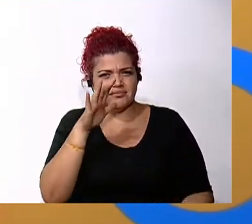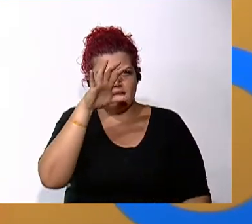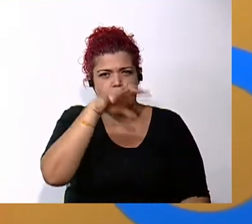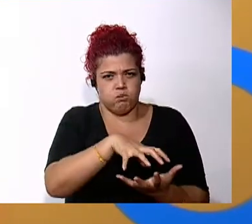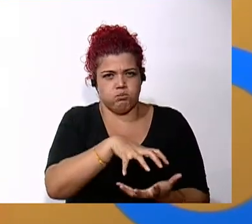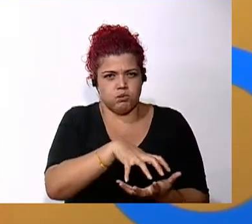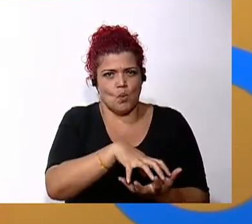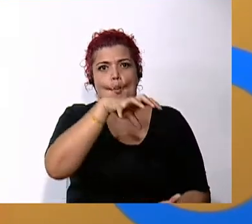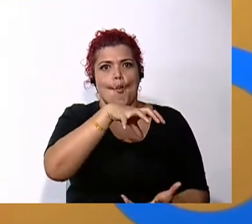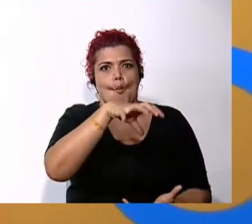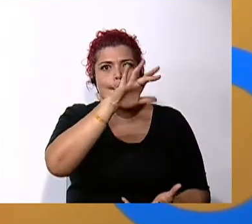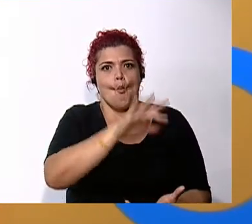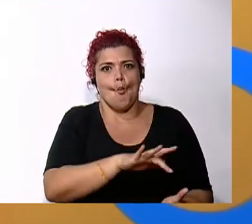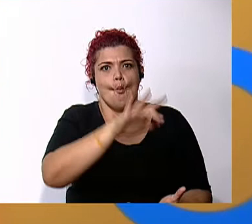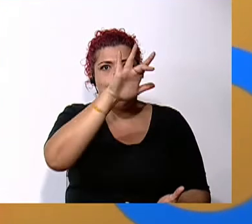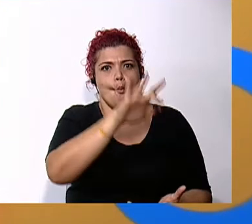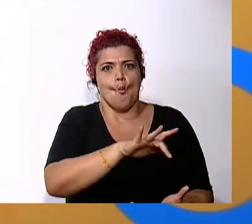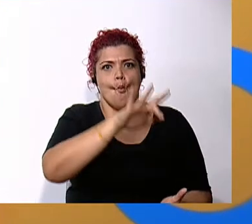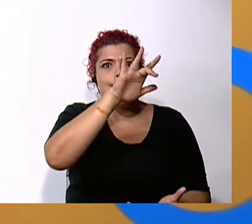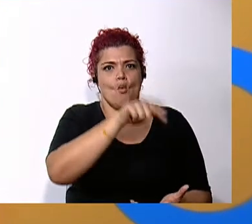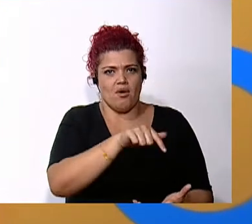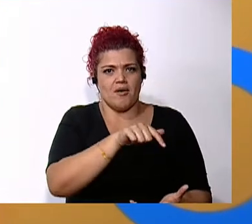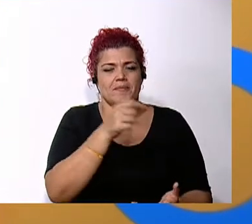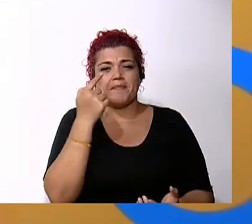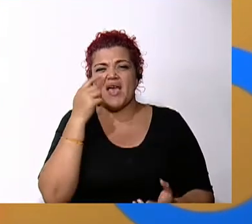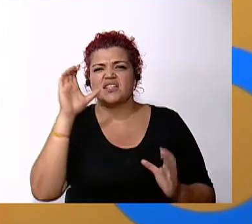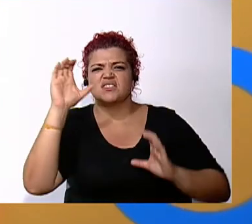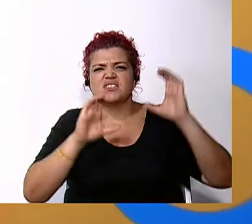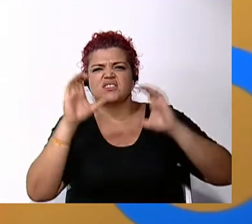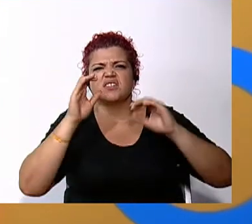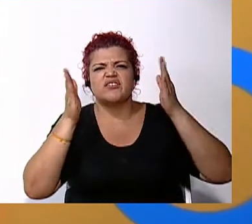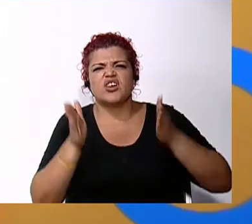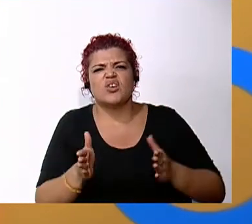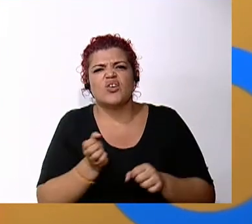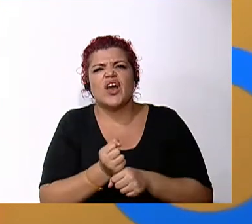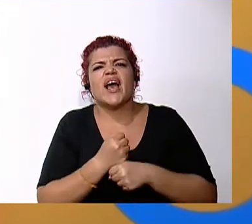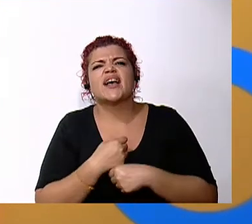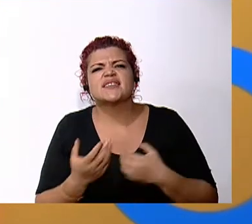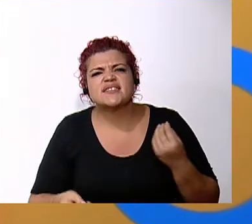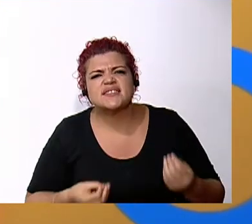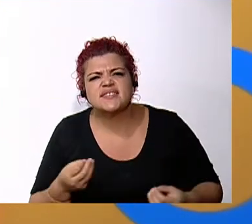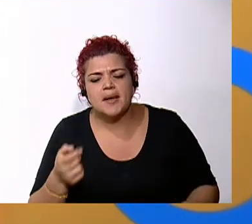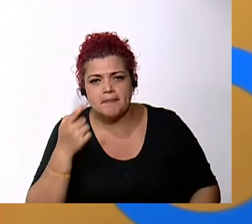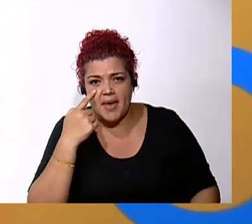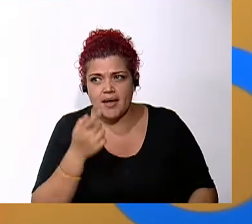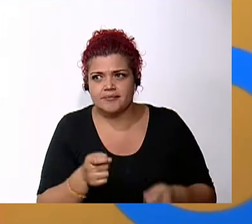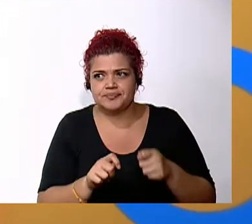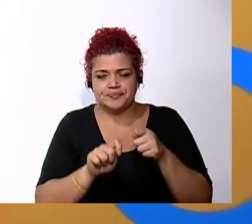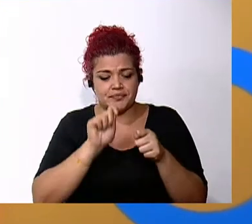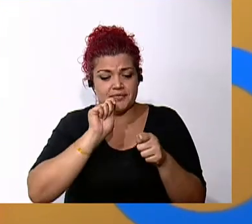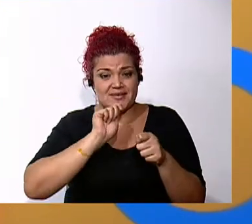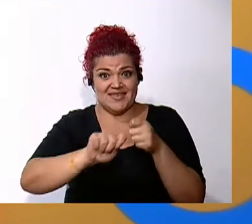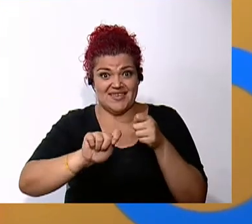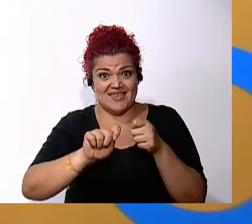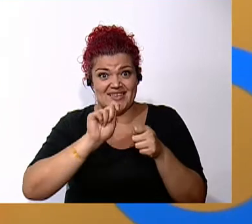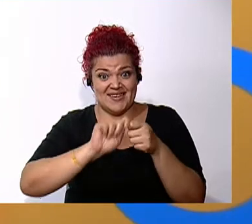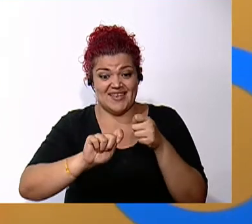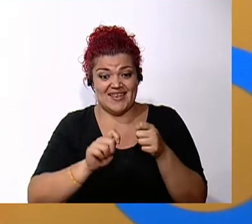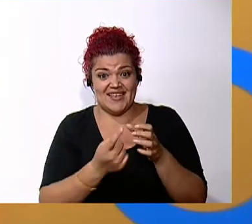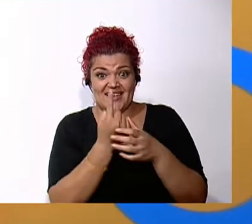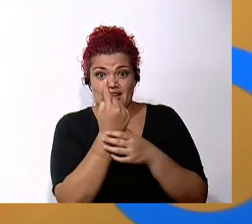lo que hizo fue, vamos a ver si resulta el experimento aquí, encender la candela,